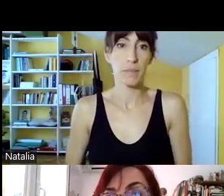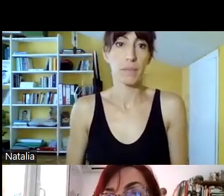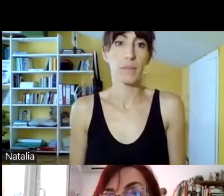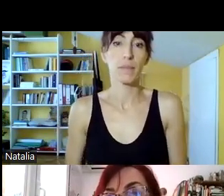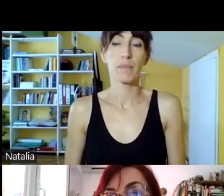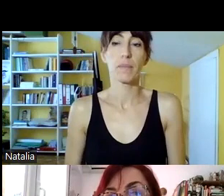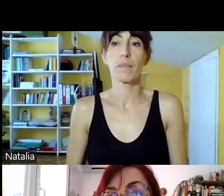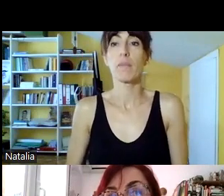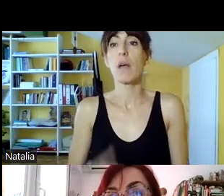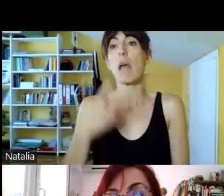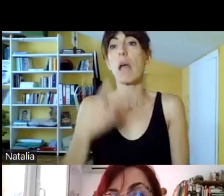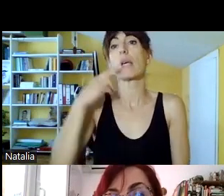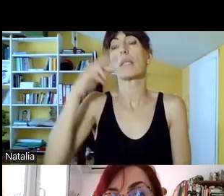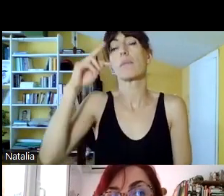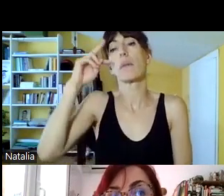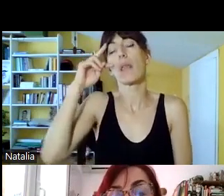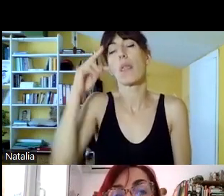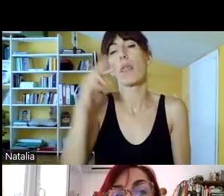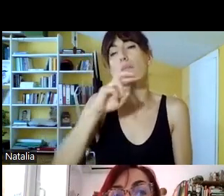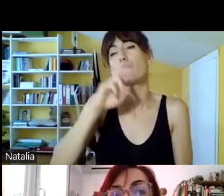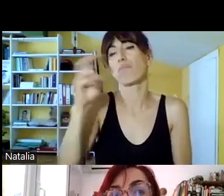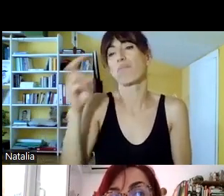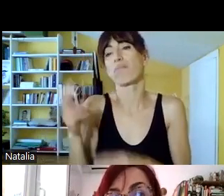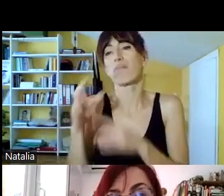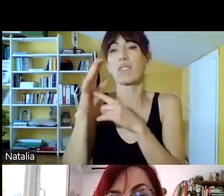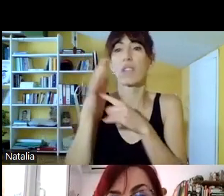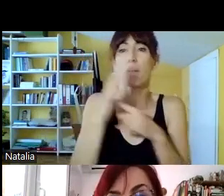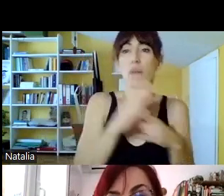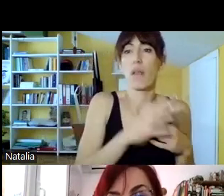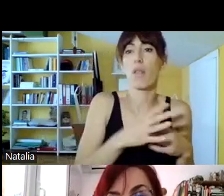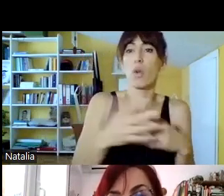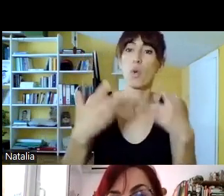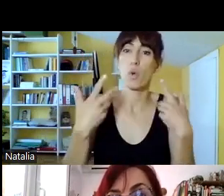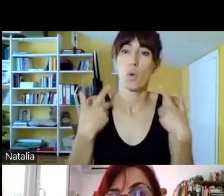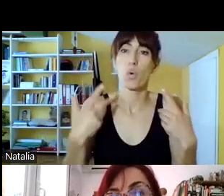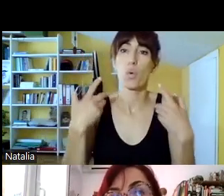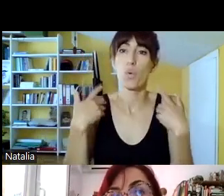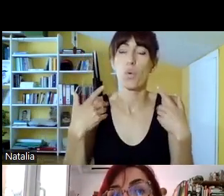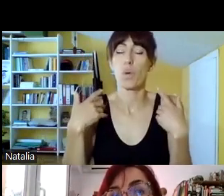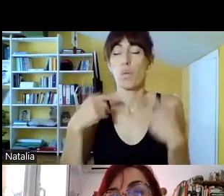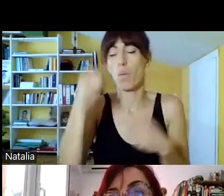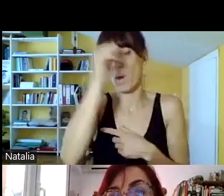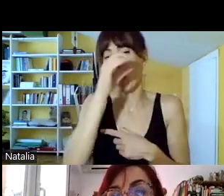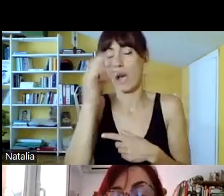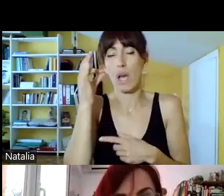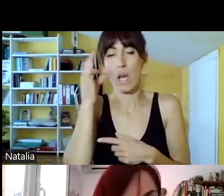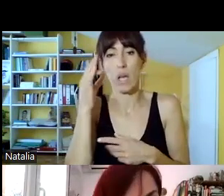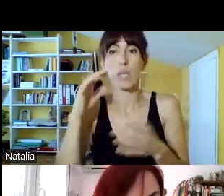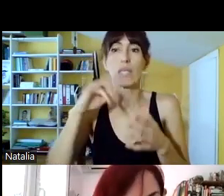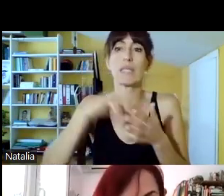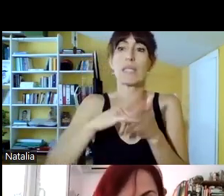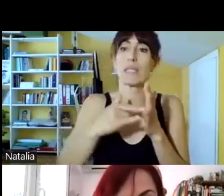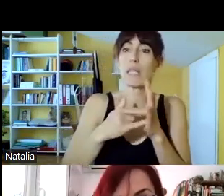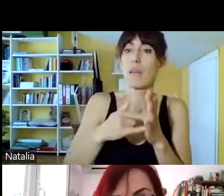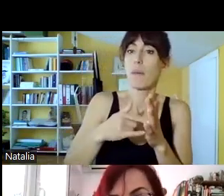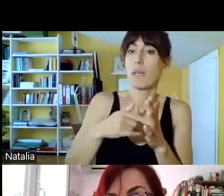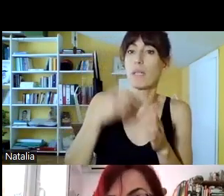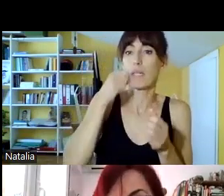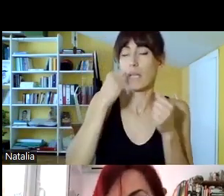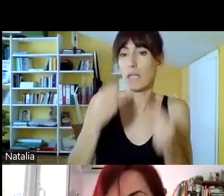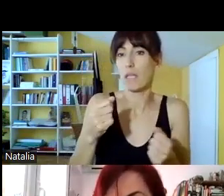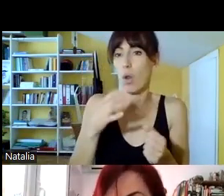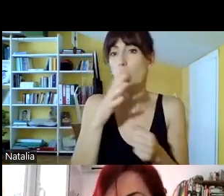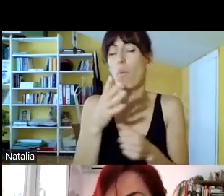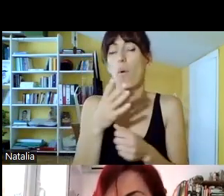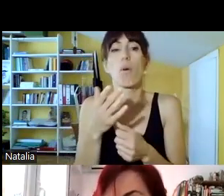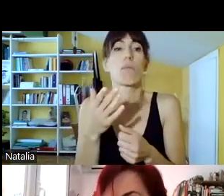experiencias múltiples de discriminación y sufrimos los sesgos de género en el sistema sanitario, con priorizar sobre todas las cosas el